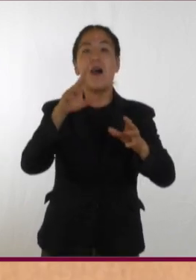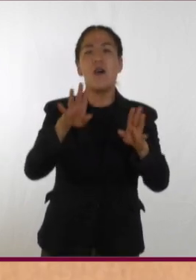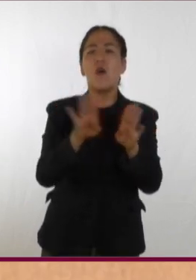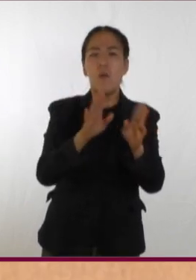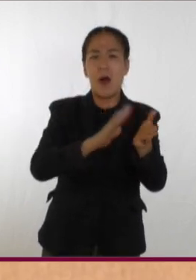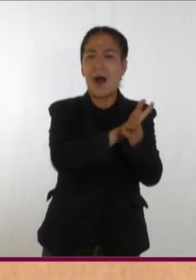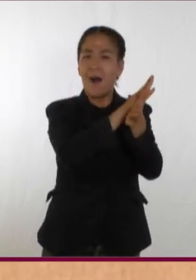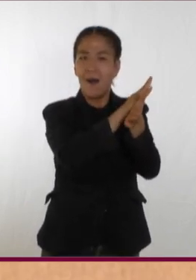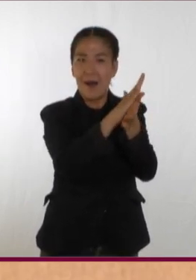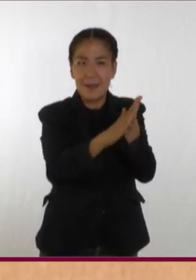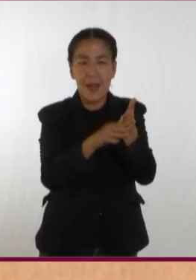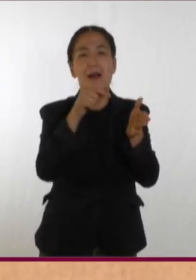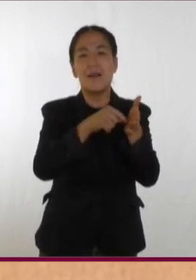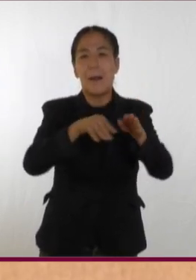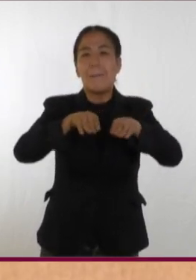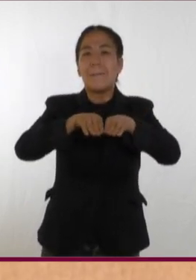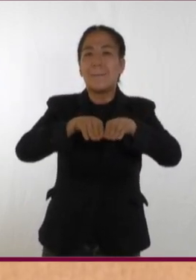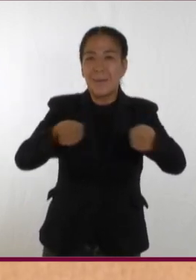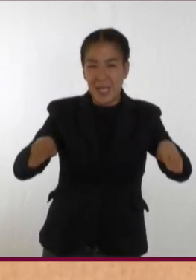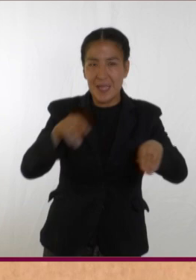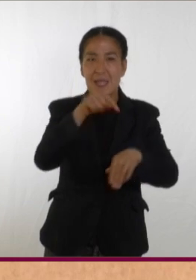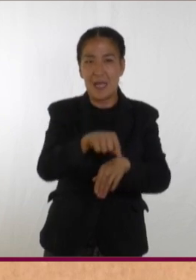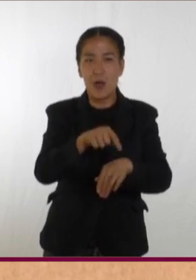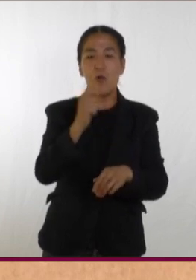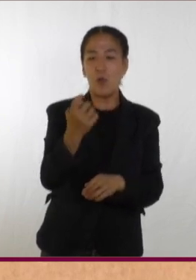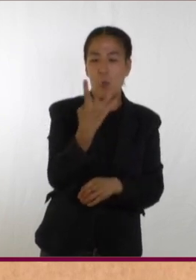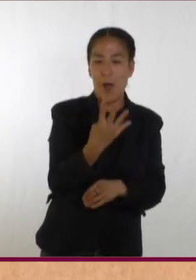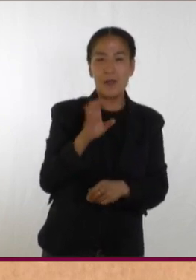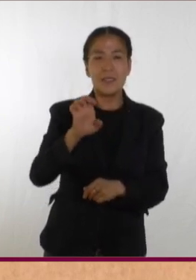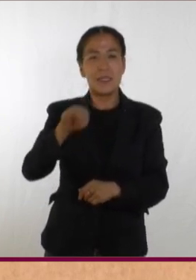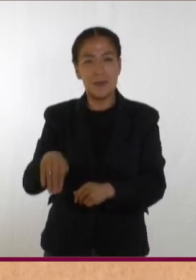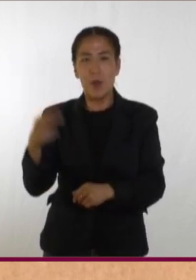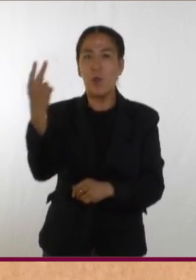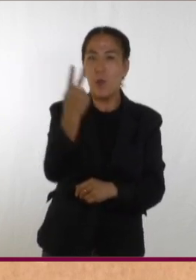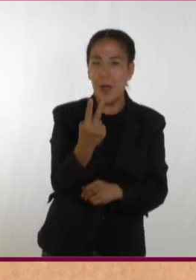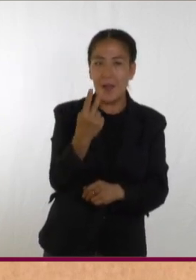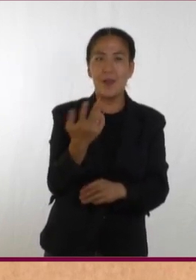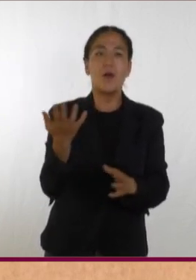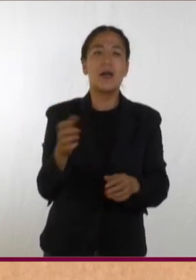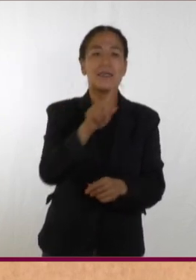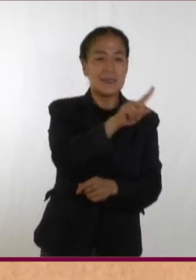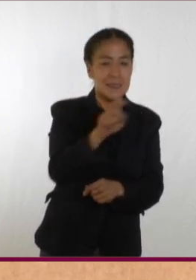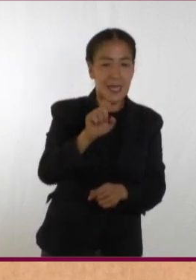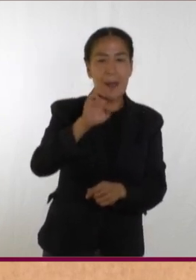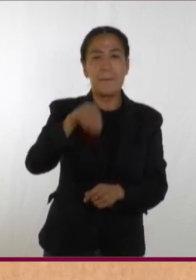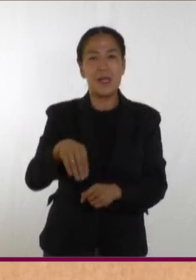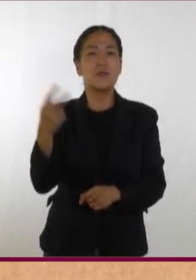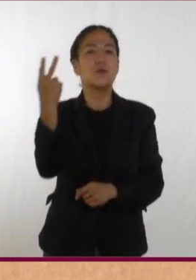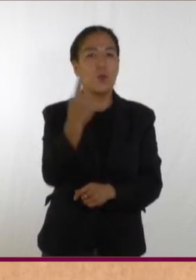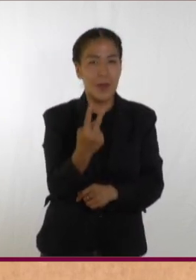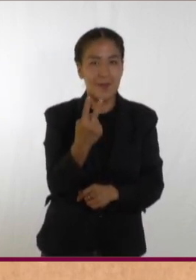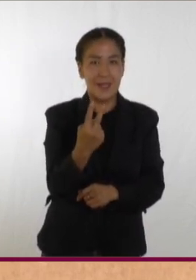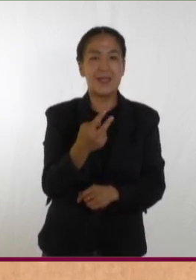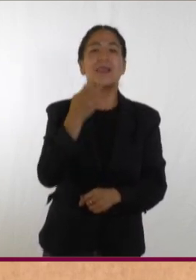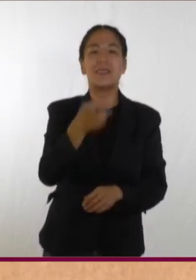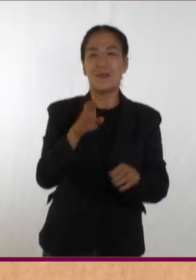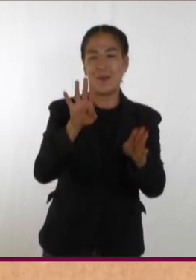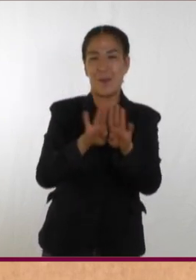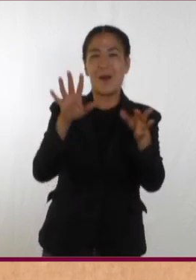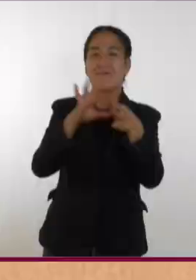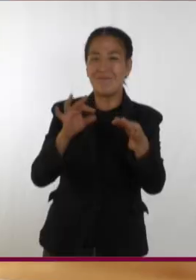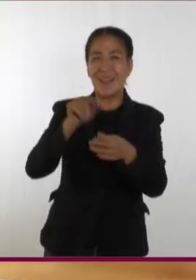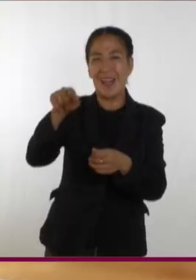dimensiones, y el área es su medida, es numérico, mide 4 centímetros cuadrados o mide 100